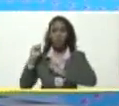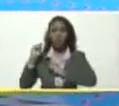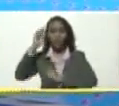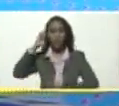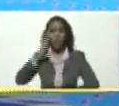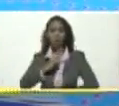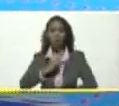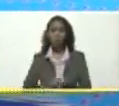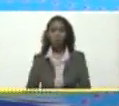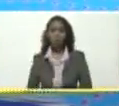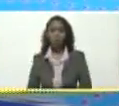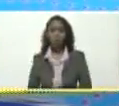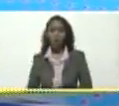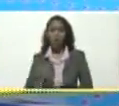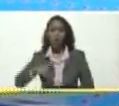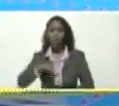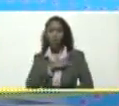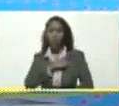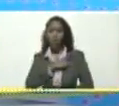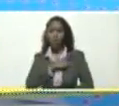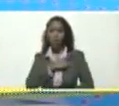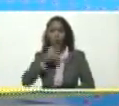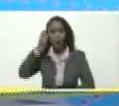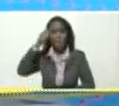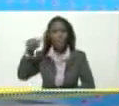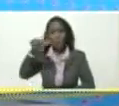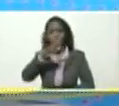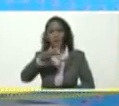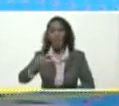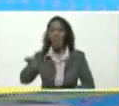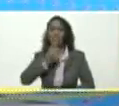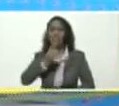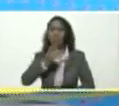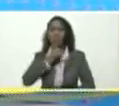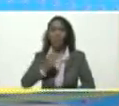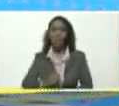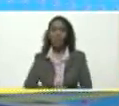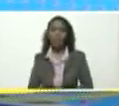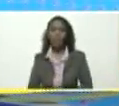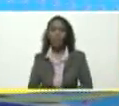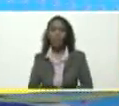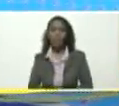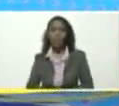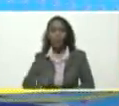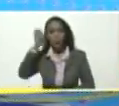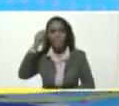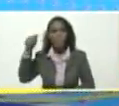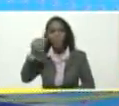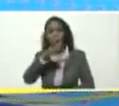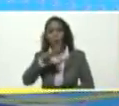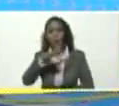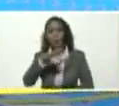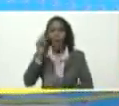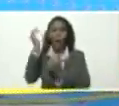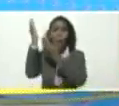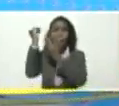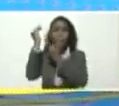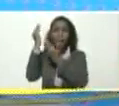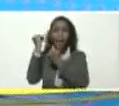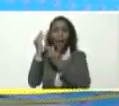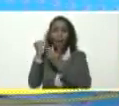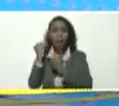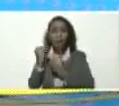Bolívar. Nosotros somos el pueblo de las dificultades, el pueblo de las esperanzas